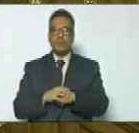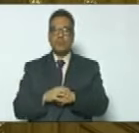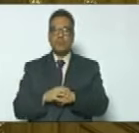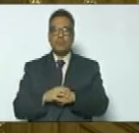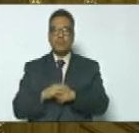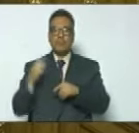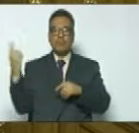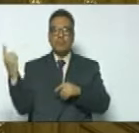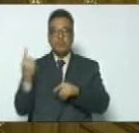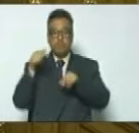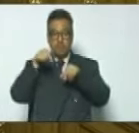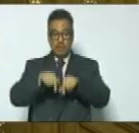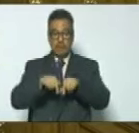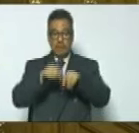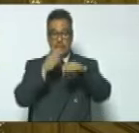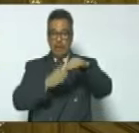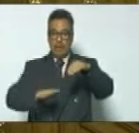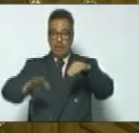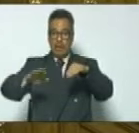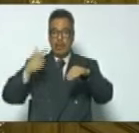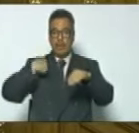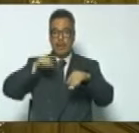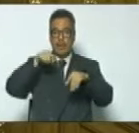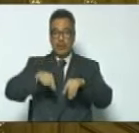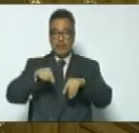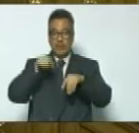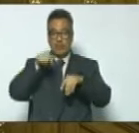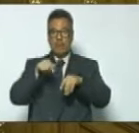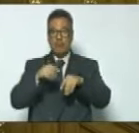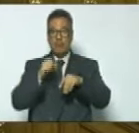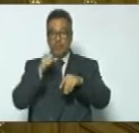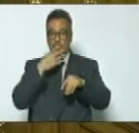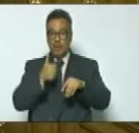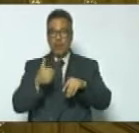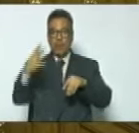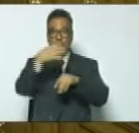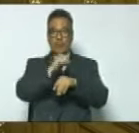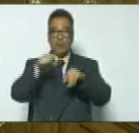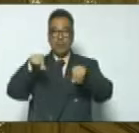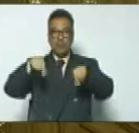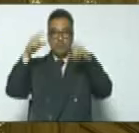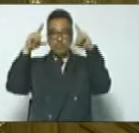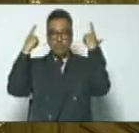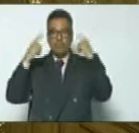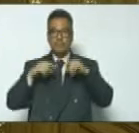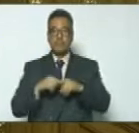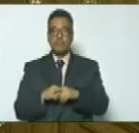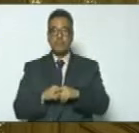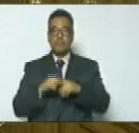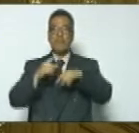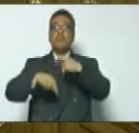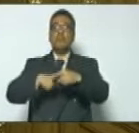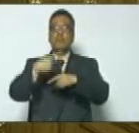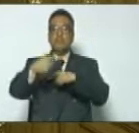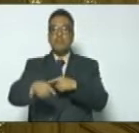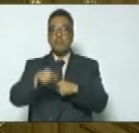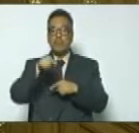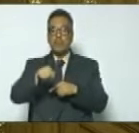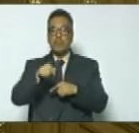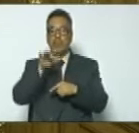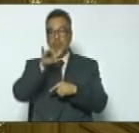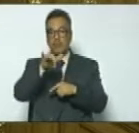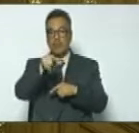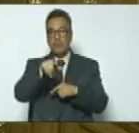salir del slum aquí en Venezuela es un gran logro para los Tiburones. Pero después este